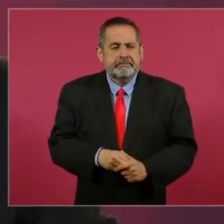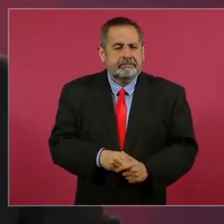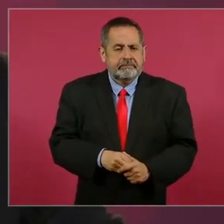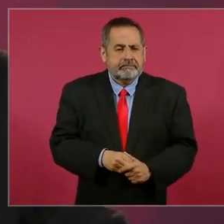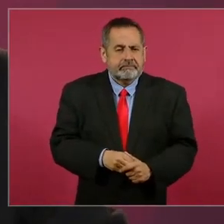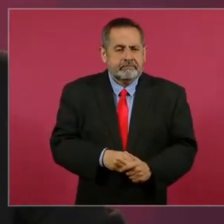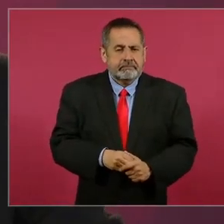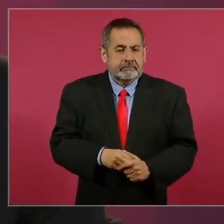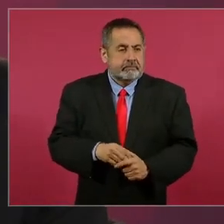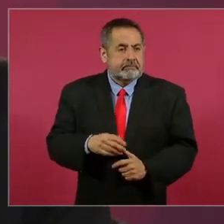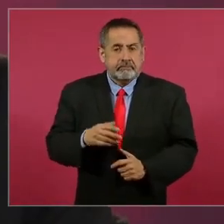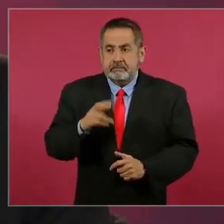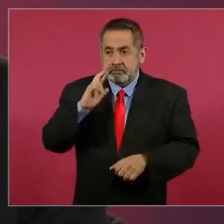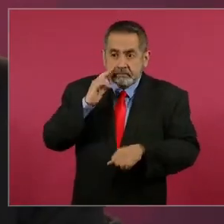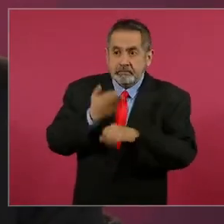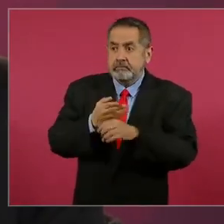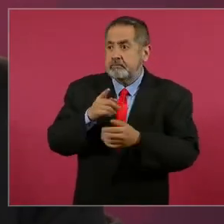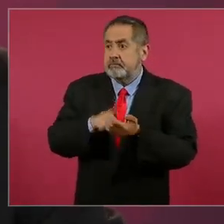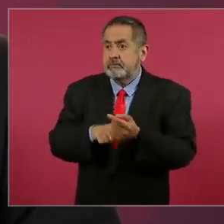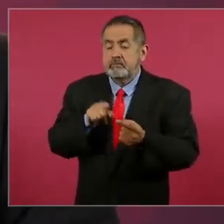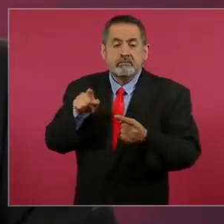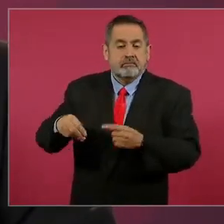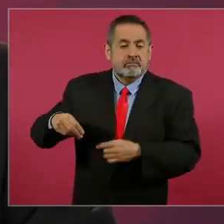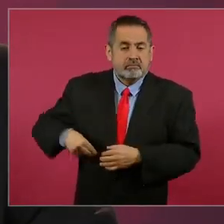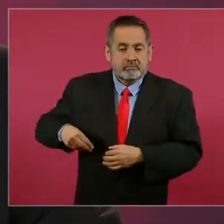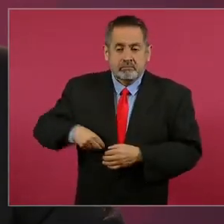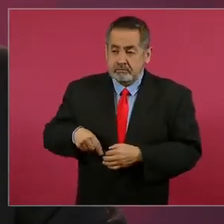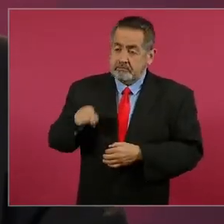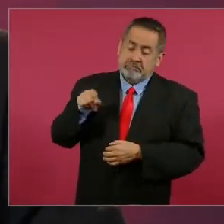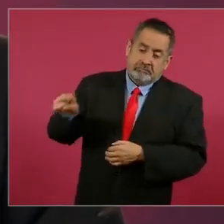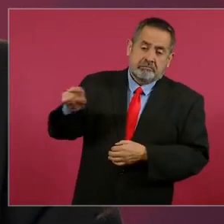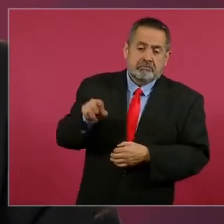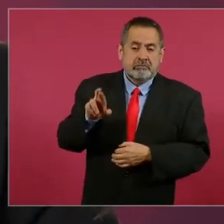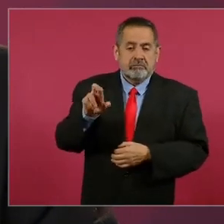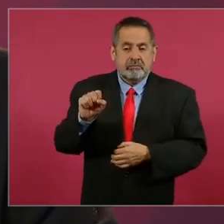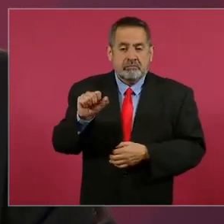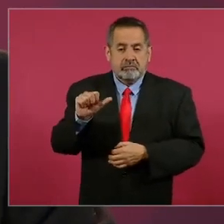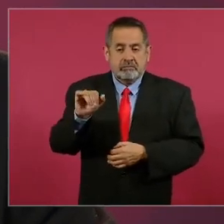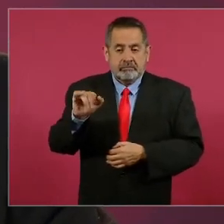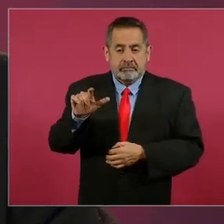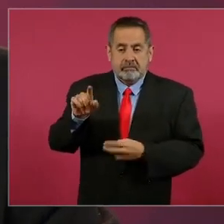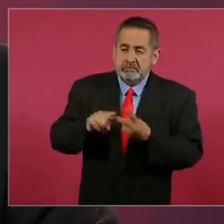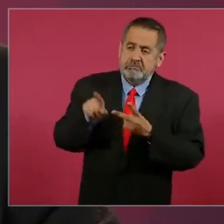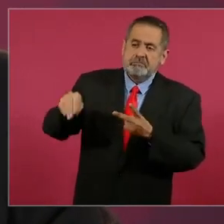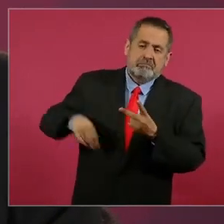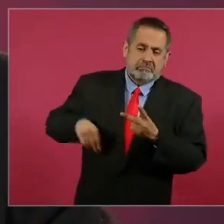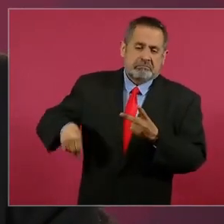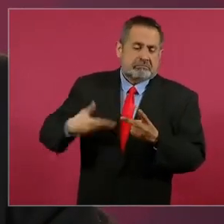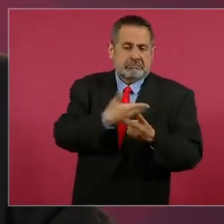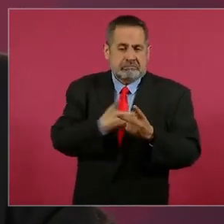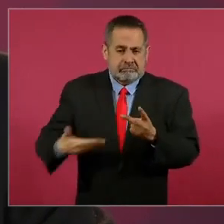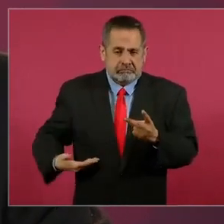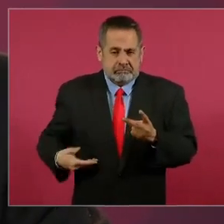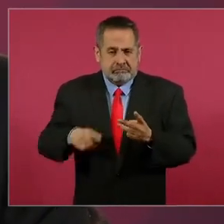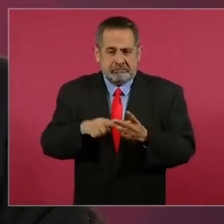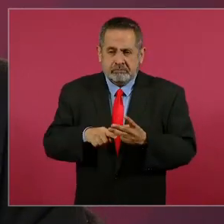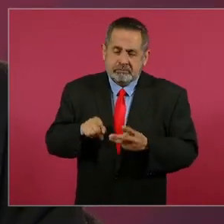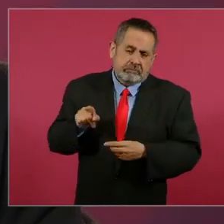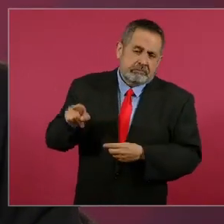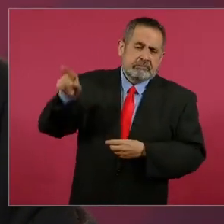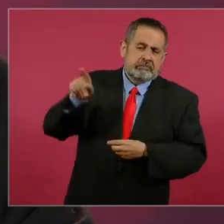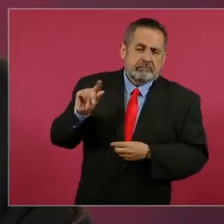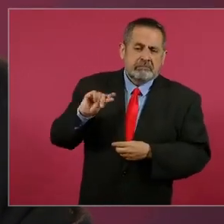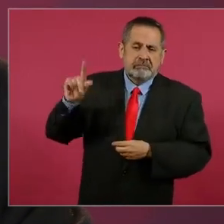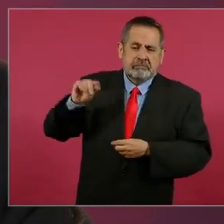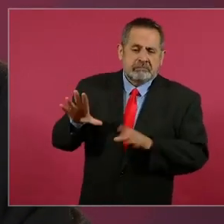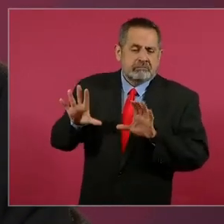la responsabilidad, la culpa es de Rosa Isela o es del presidente o es de los